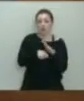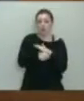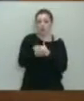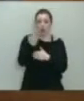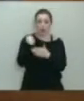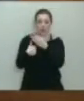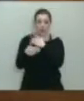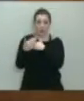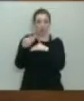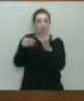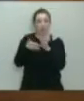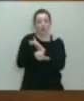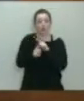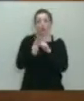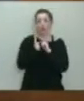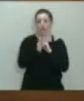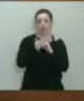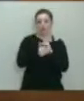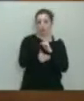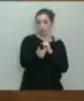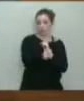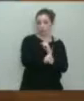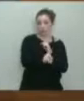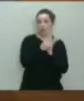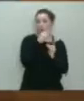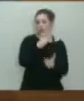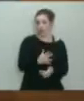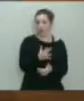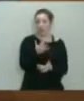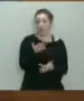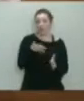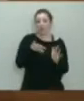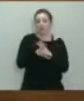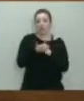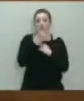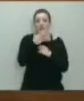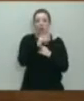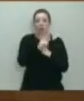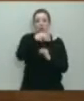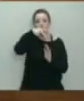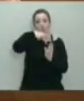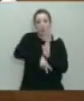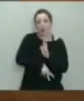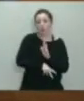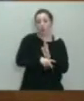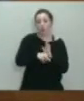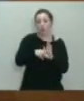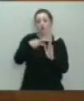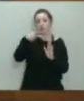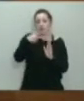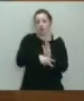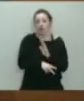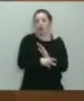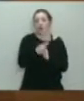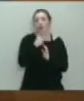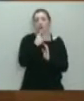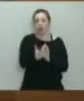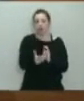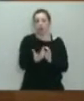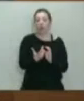no hipotequen el presente, quiero decir, si hay alguna norma que pone de manifiesto